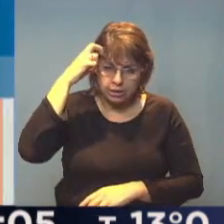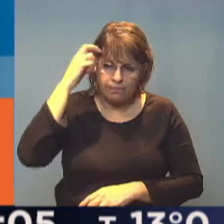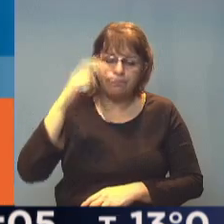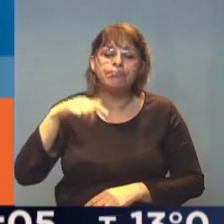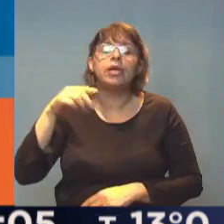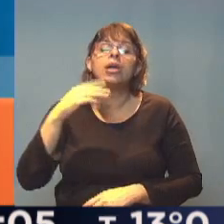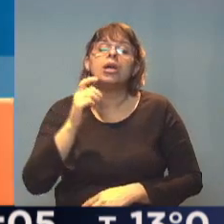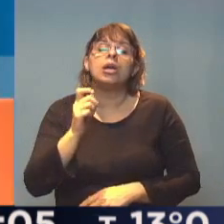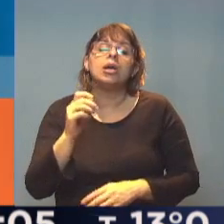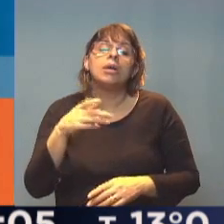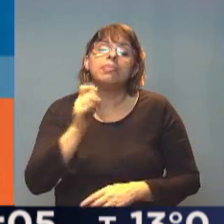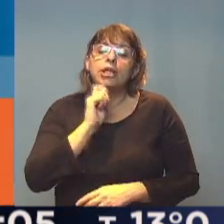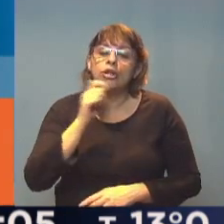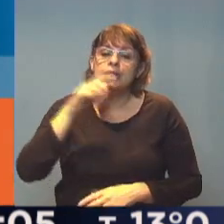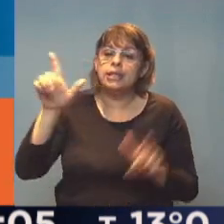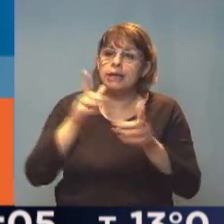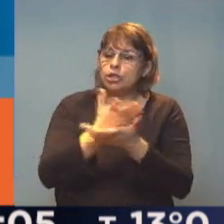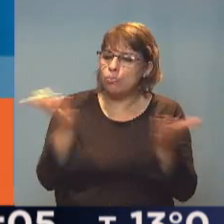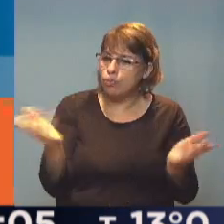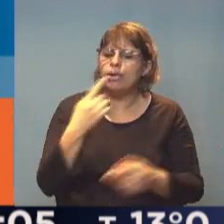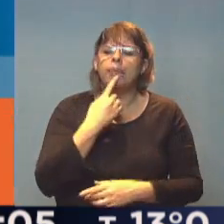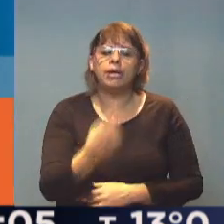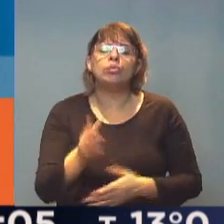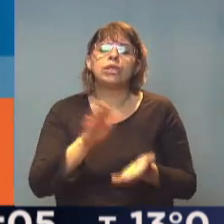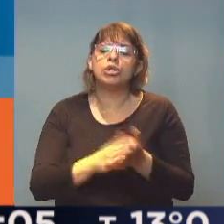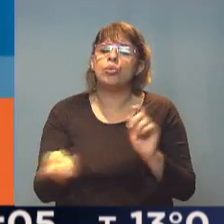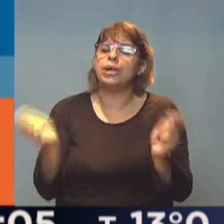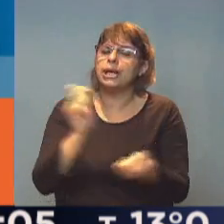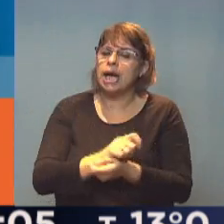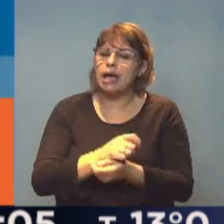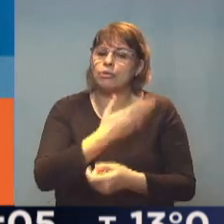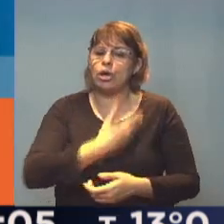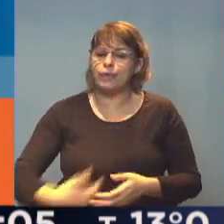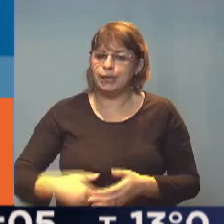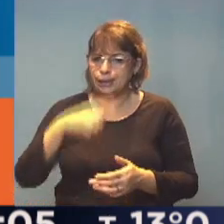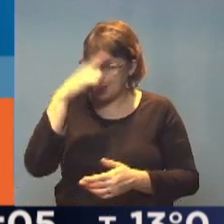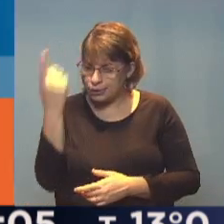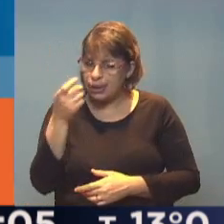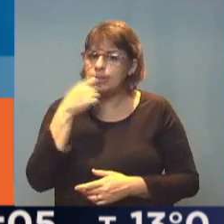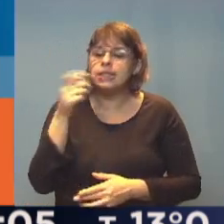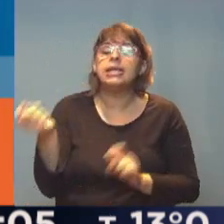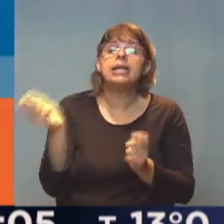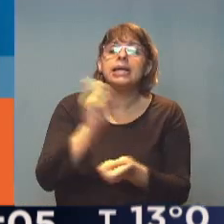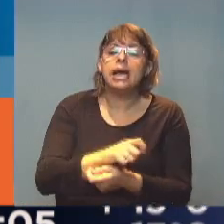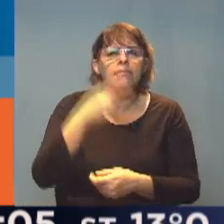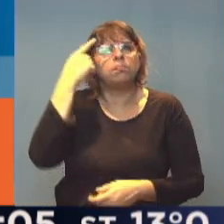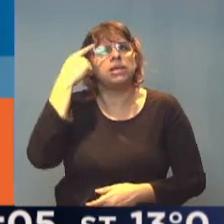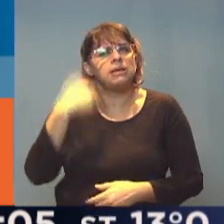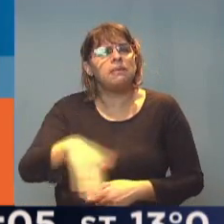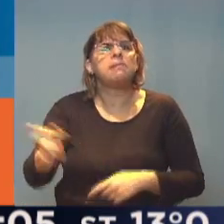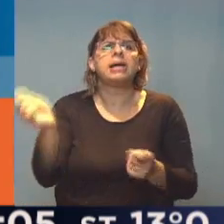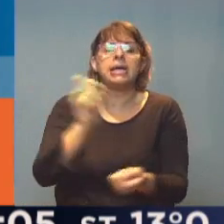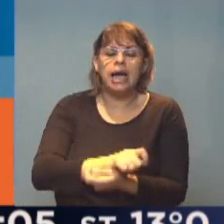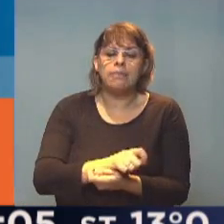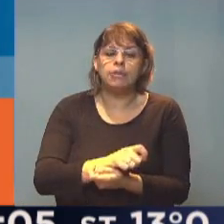Pública. Consultarle respecto a los cambios en el Gabinete Nacional, si la reestructuración que se está pensando